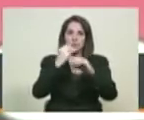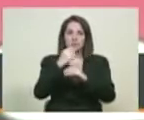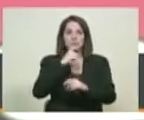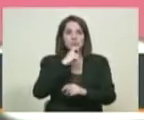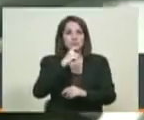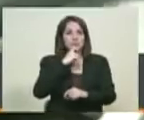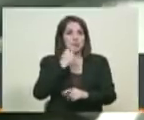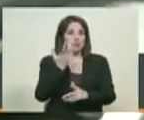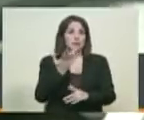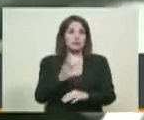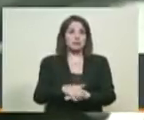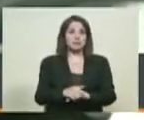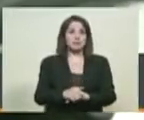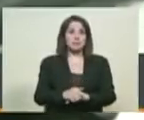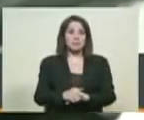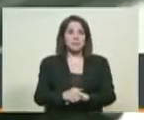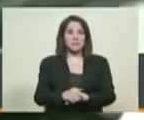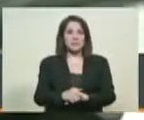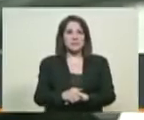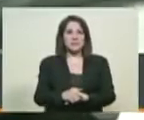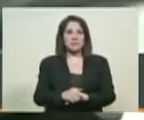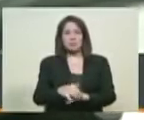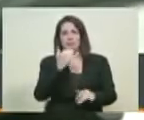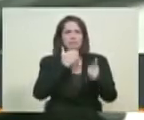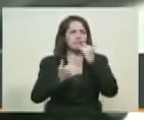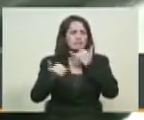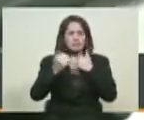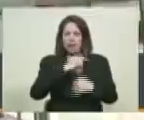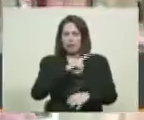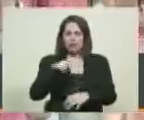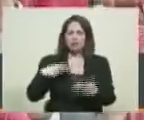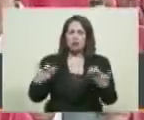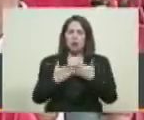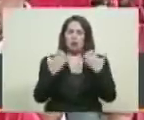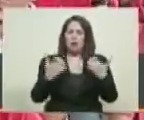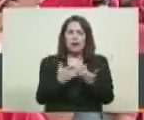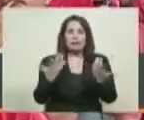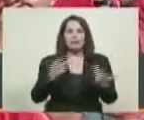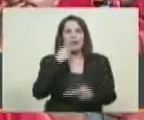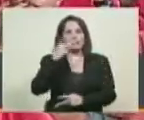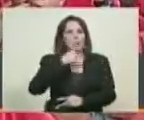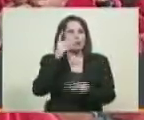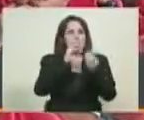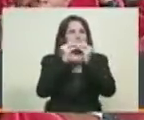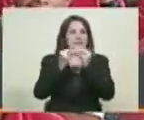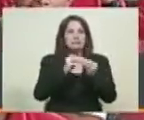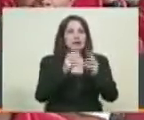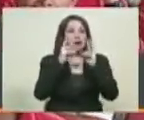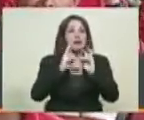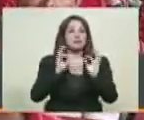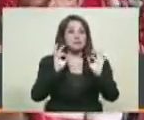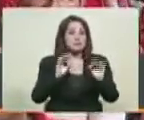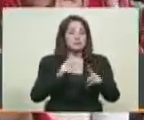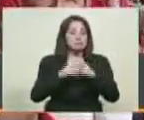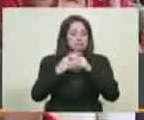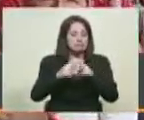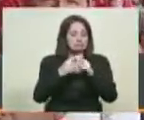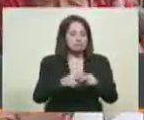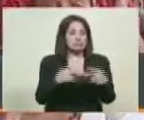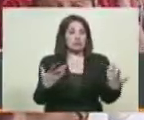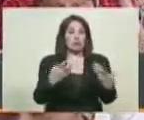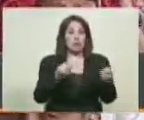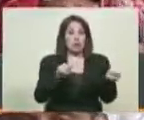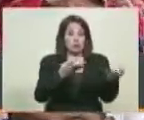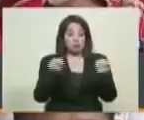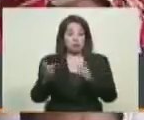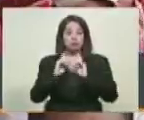la guerra, los errores nuestros, como usted lo decía, en las políticas de mantenimiento, en el diseño de las